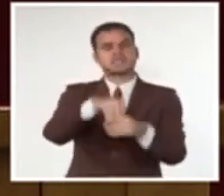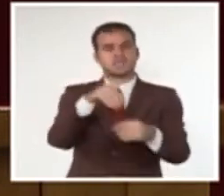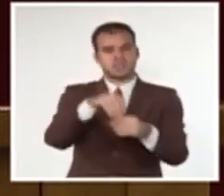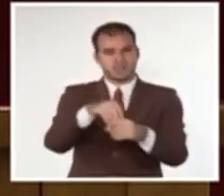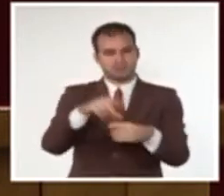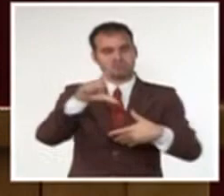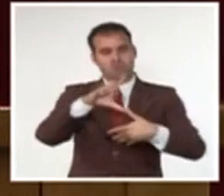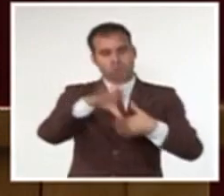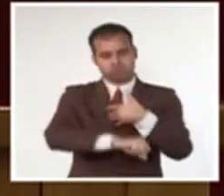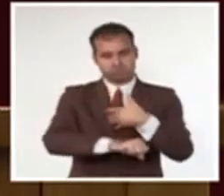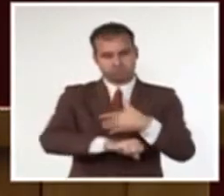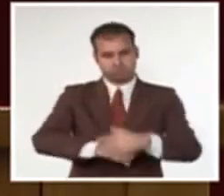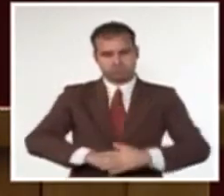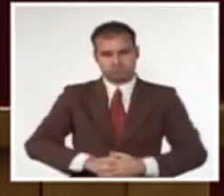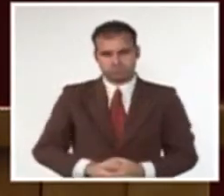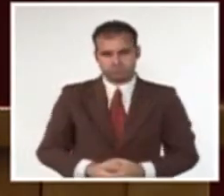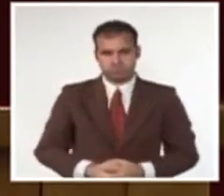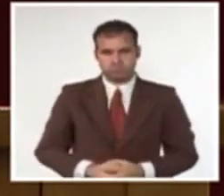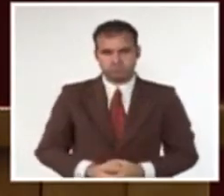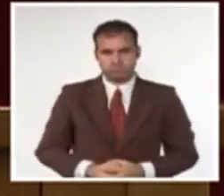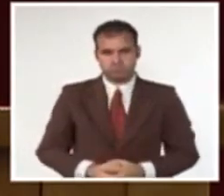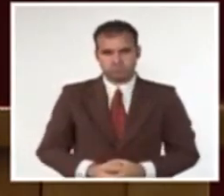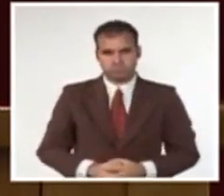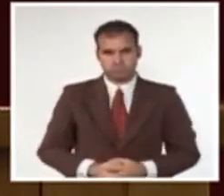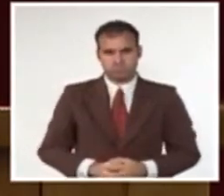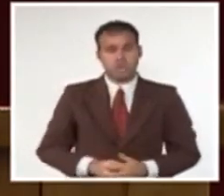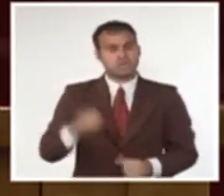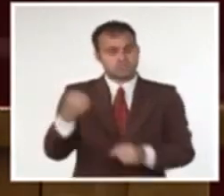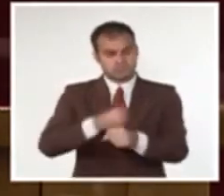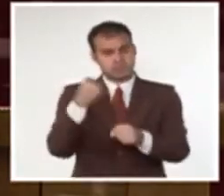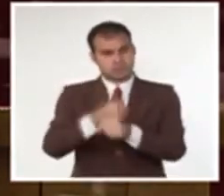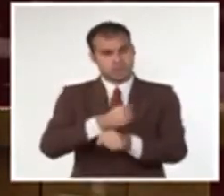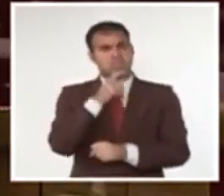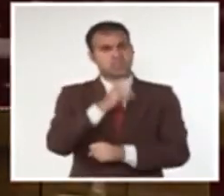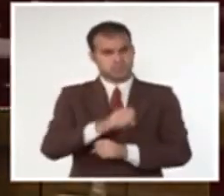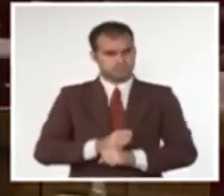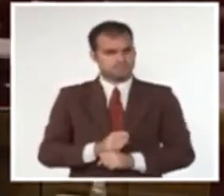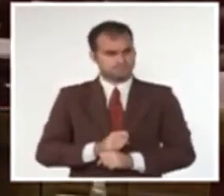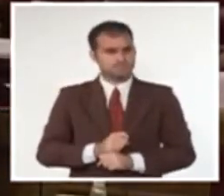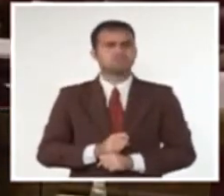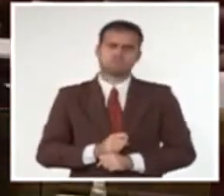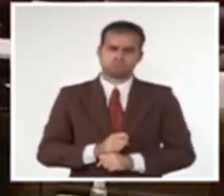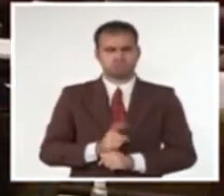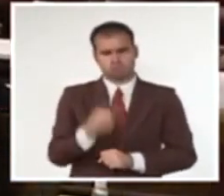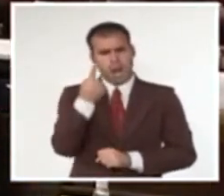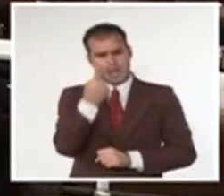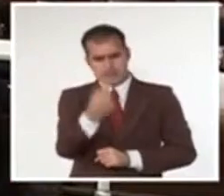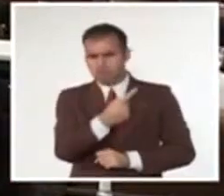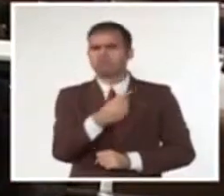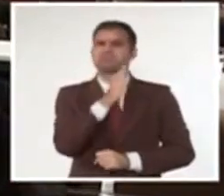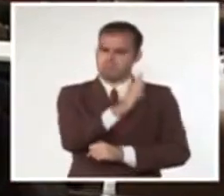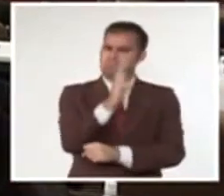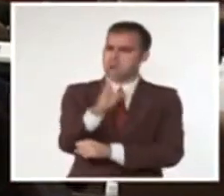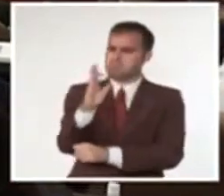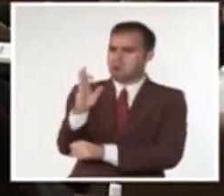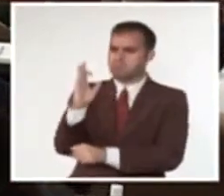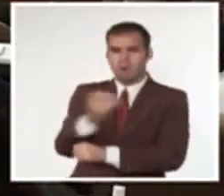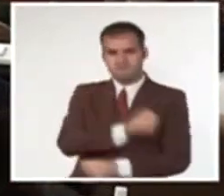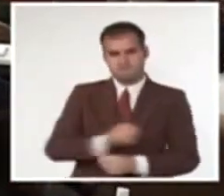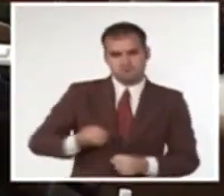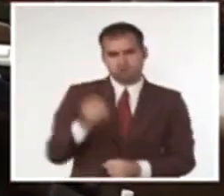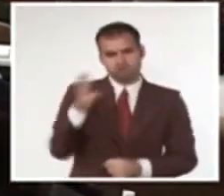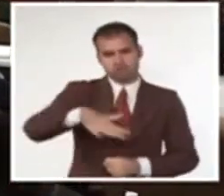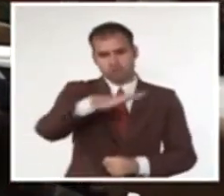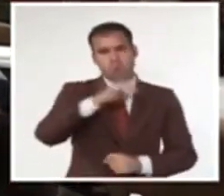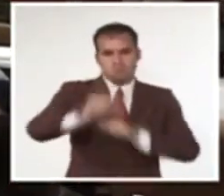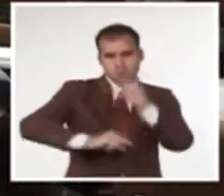regional. Los desafíos son grandes, pero observamos con esperanza, respeto y solidaridad los esfuerzos por